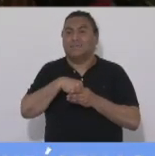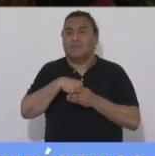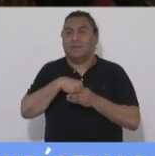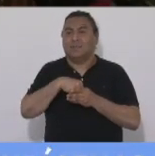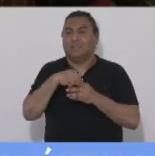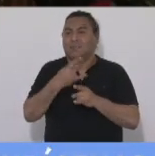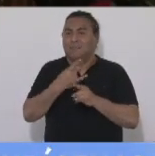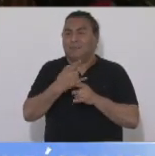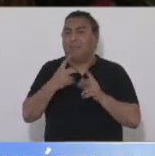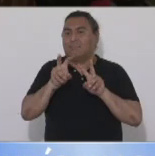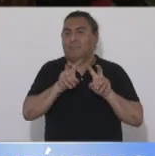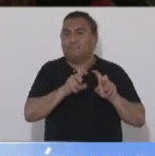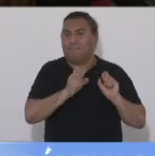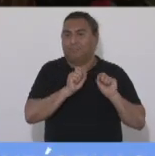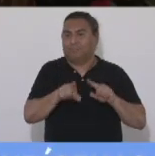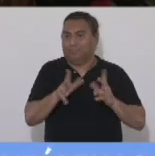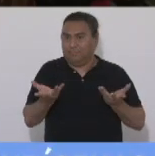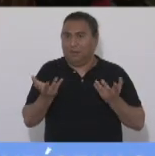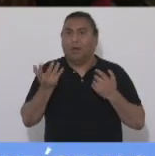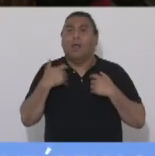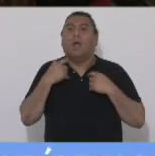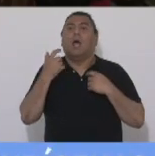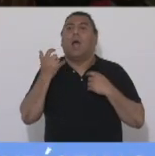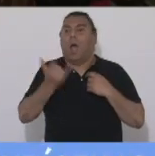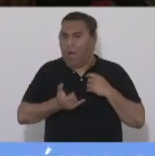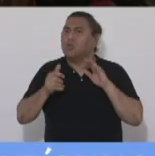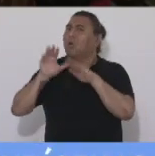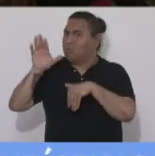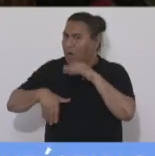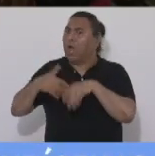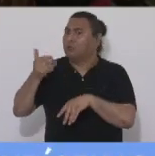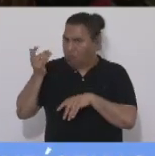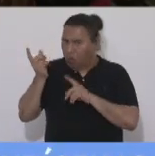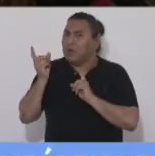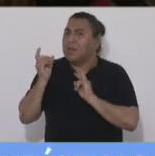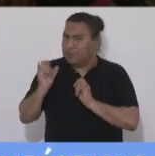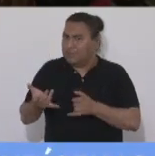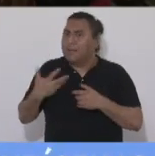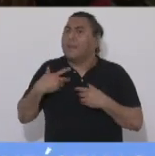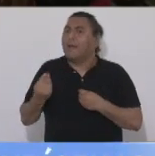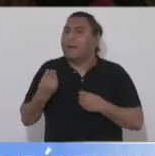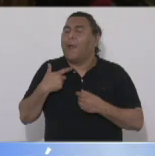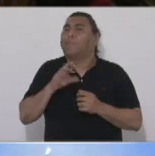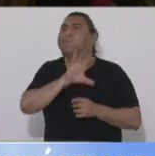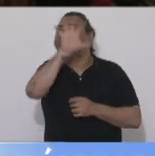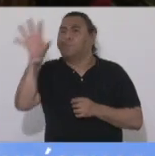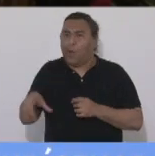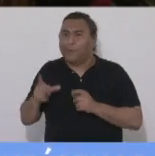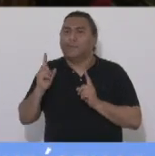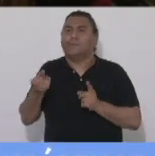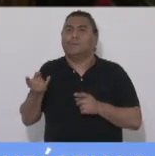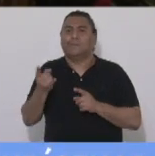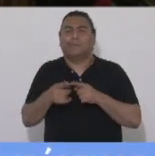relevamientos. Han existido convocatorias para que las provincias, las